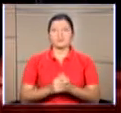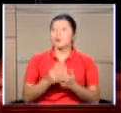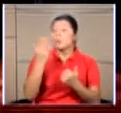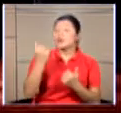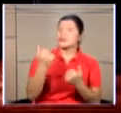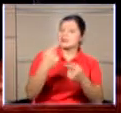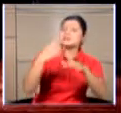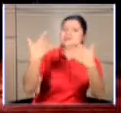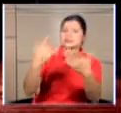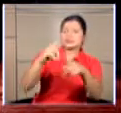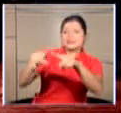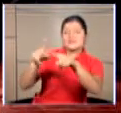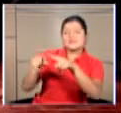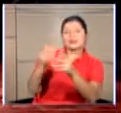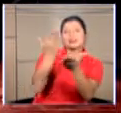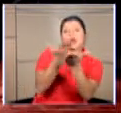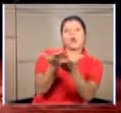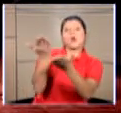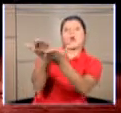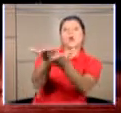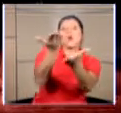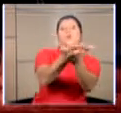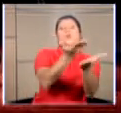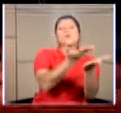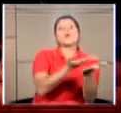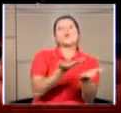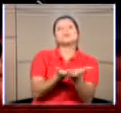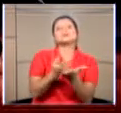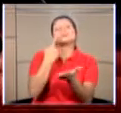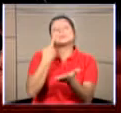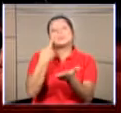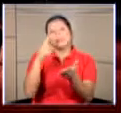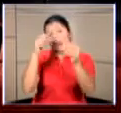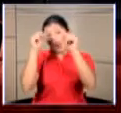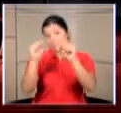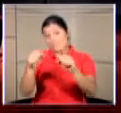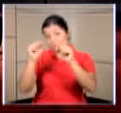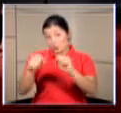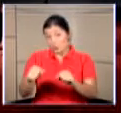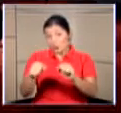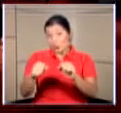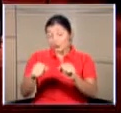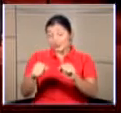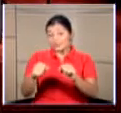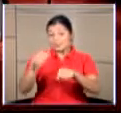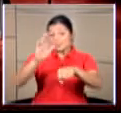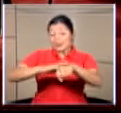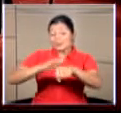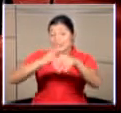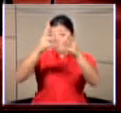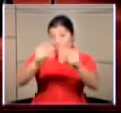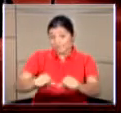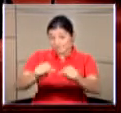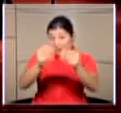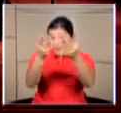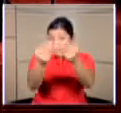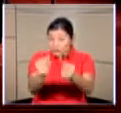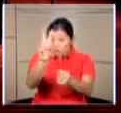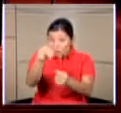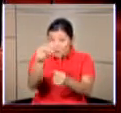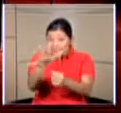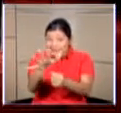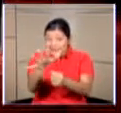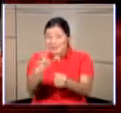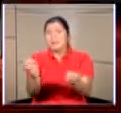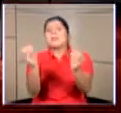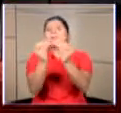¿verdad?, varias soluciones para salir del presupuesto 2015, sobre todo varios informes de